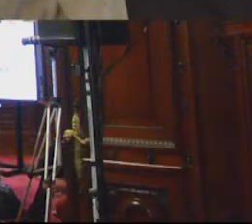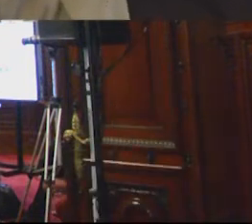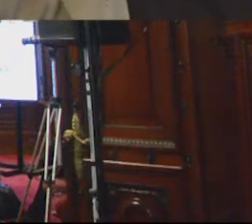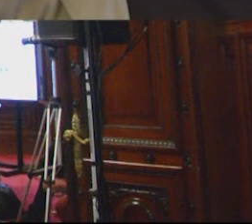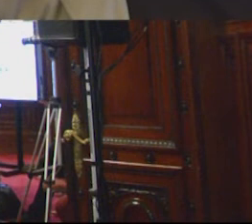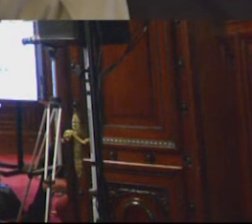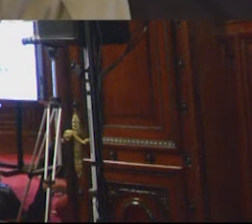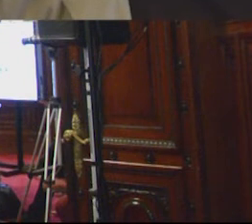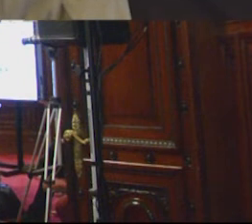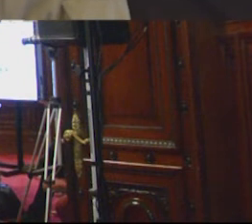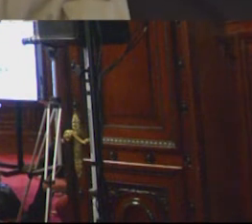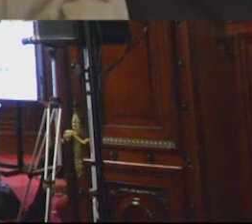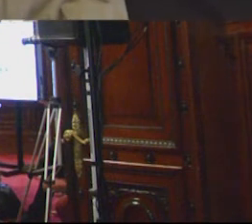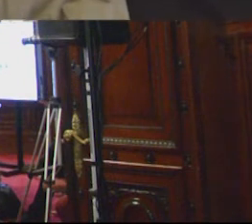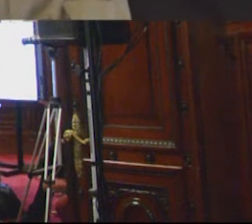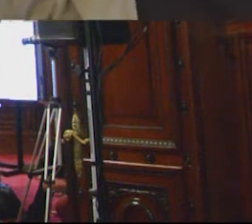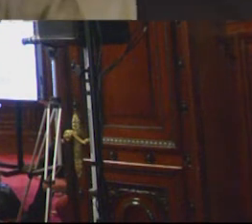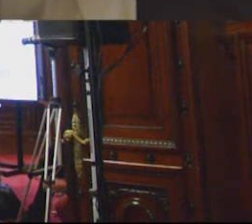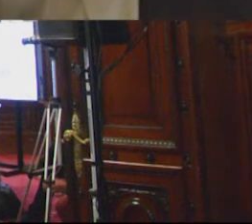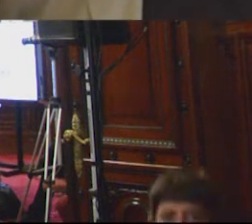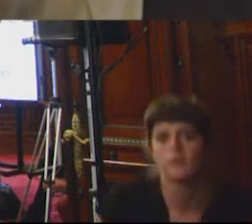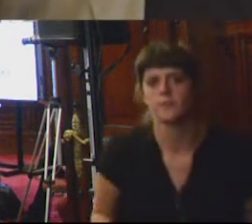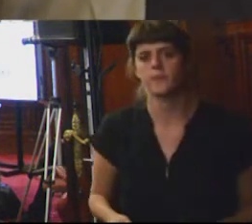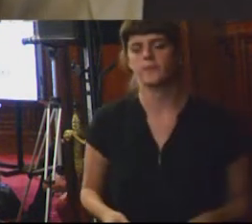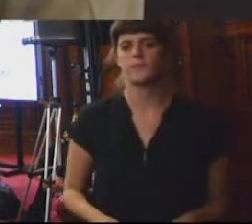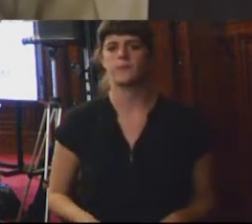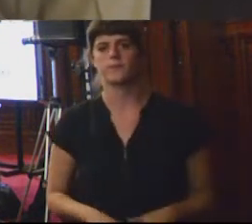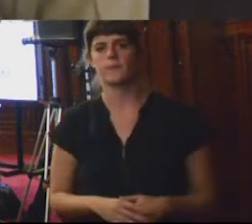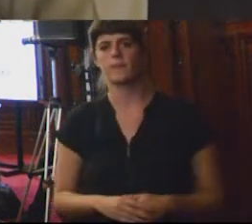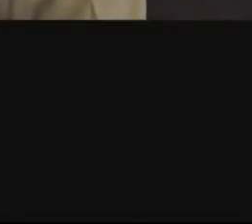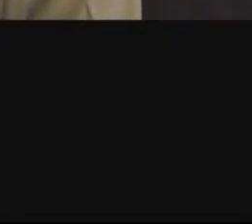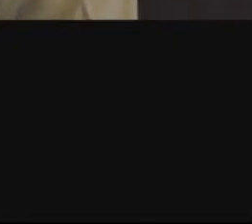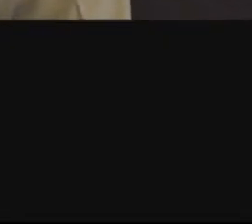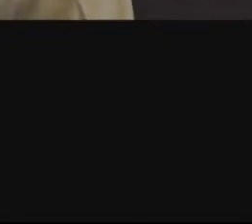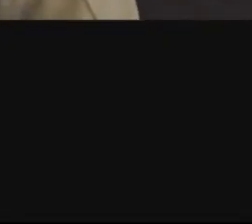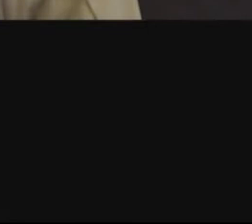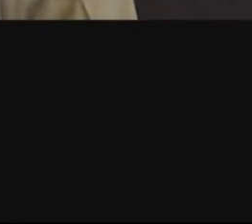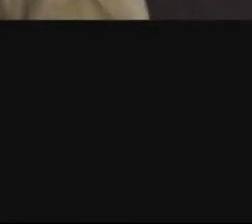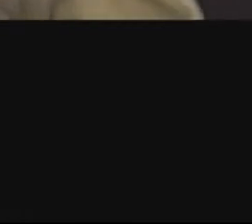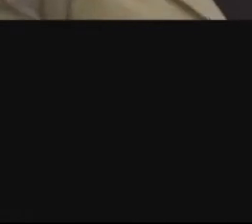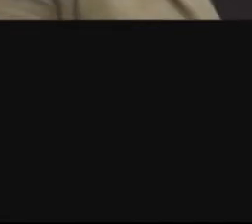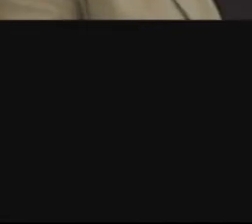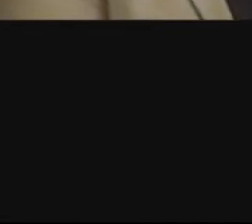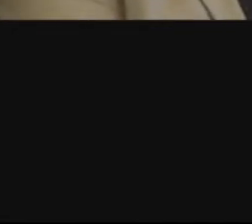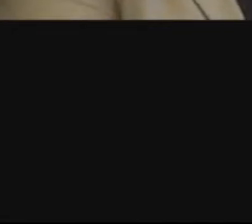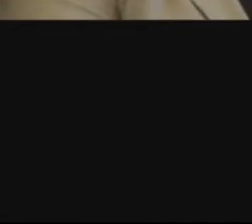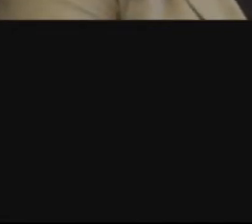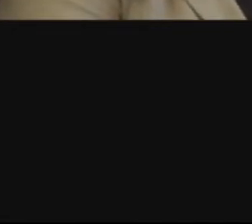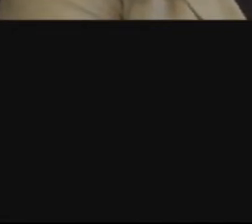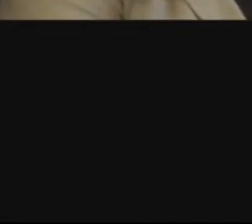iniciativa, no tanto como la reforma laboral y la tercerización sin límites, se retira